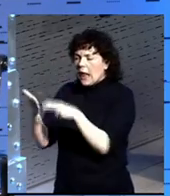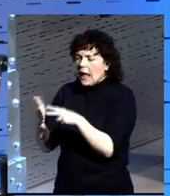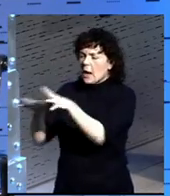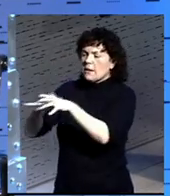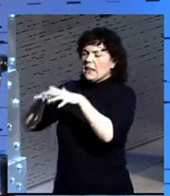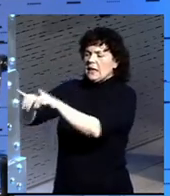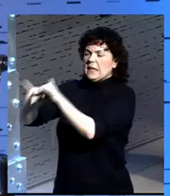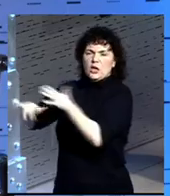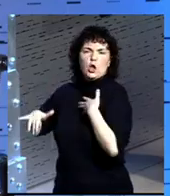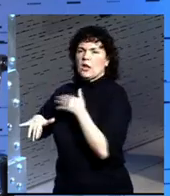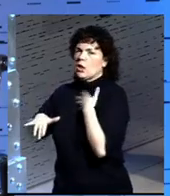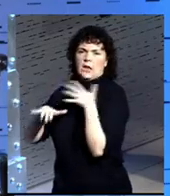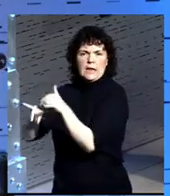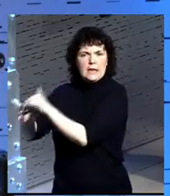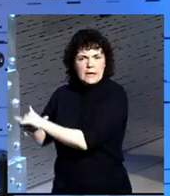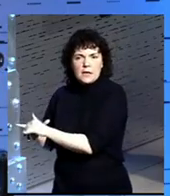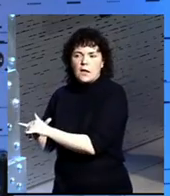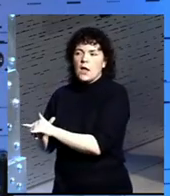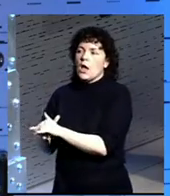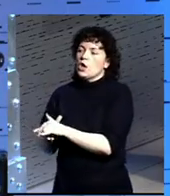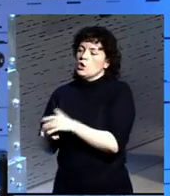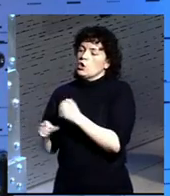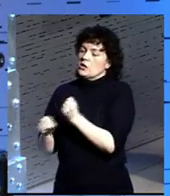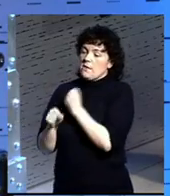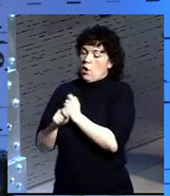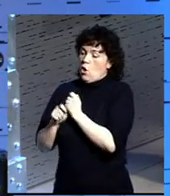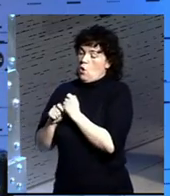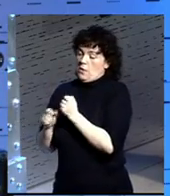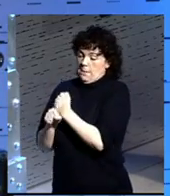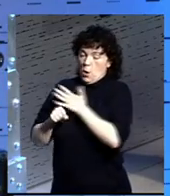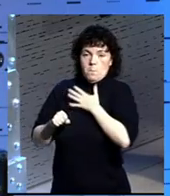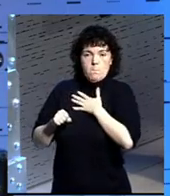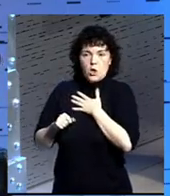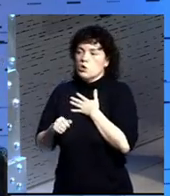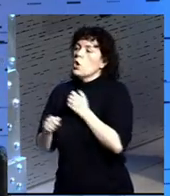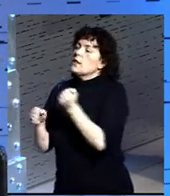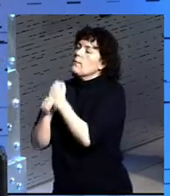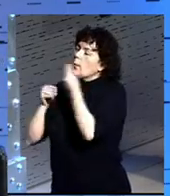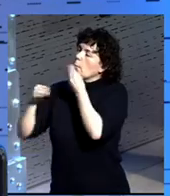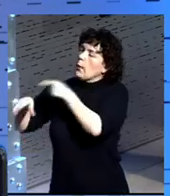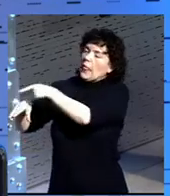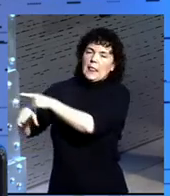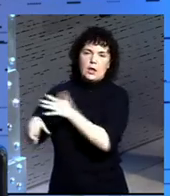aprender, ni nada, que no quieren que les demos el trabajo nuestro, ¿no? Que quieren que les